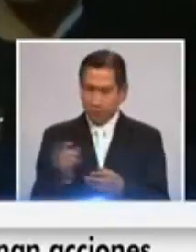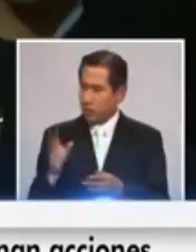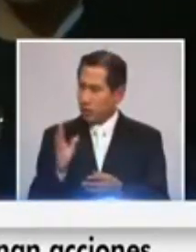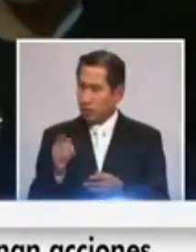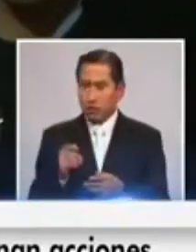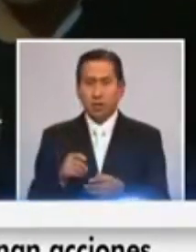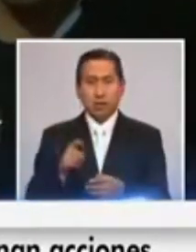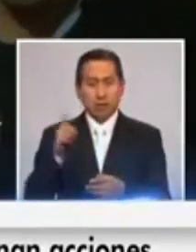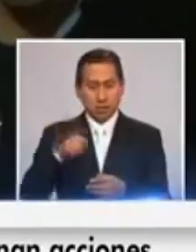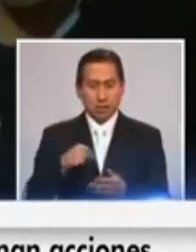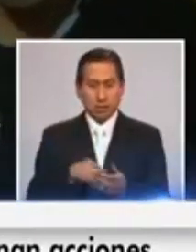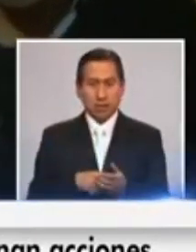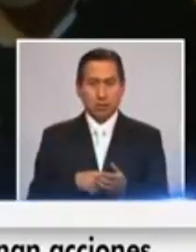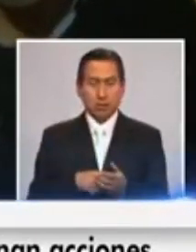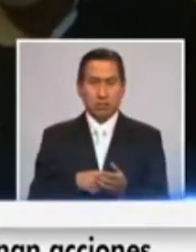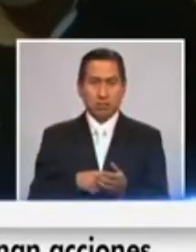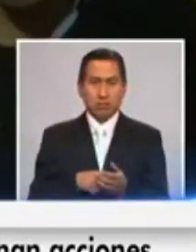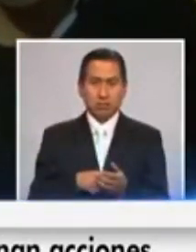deben comunicarse